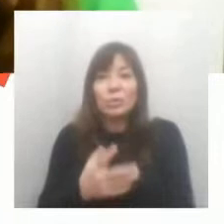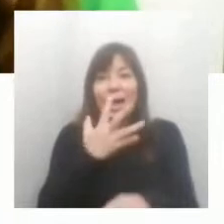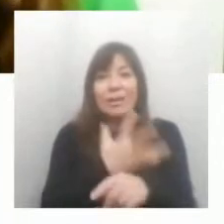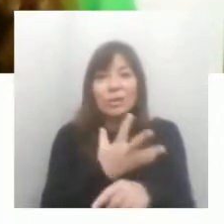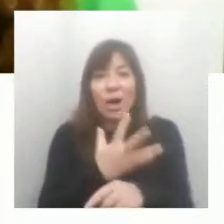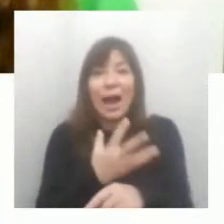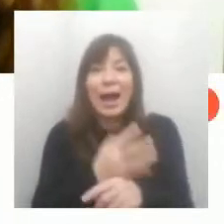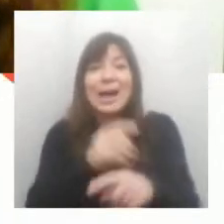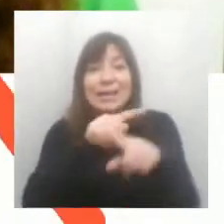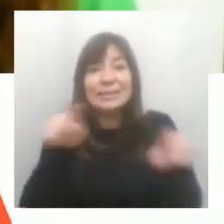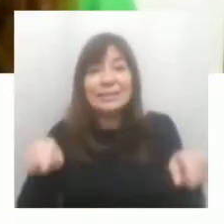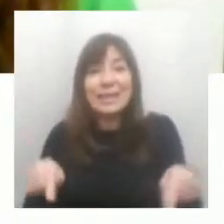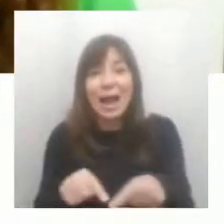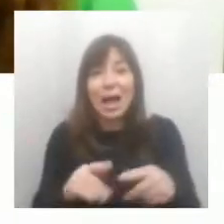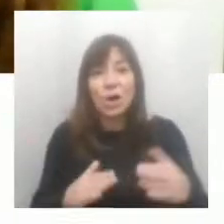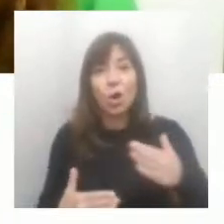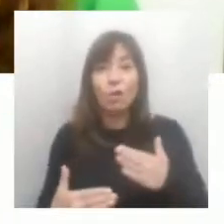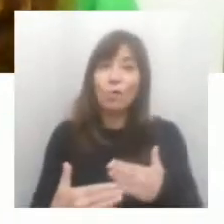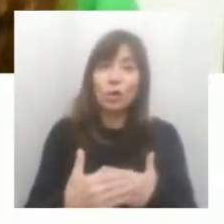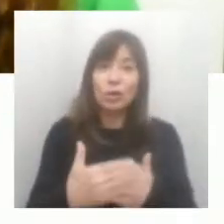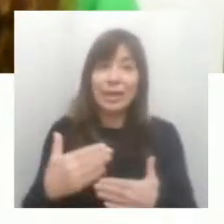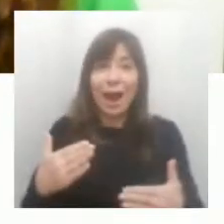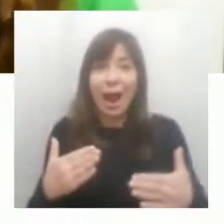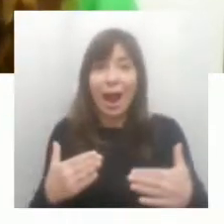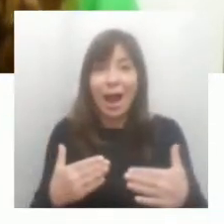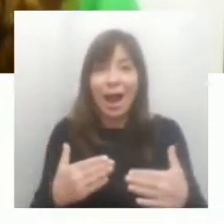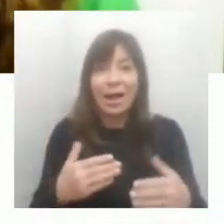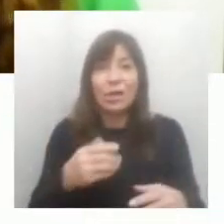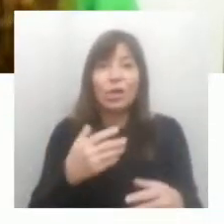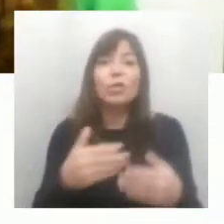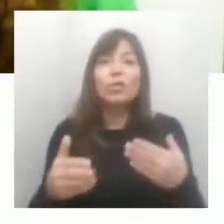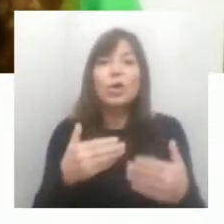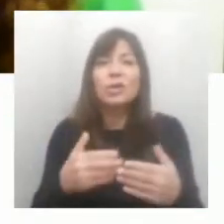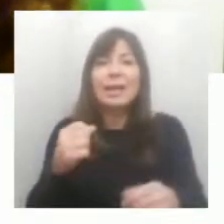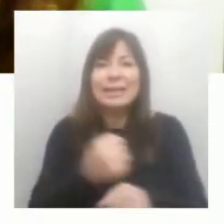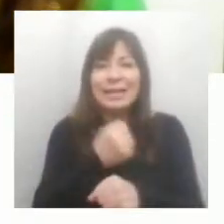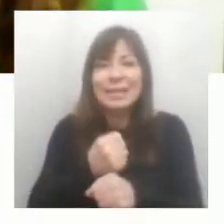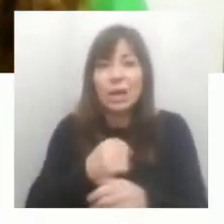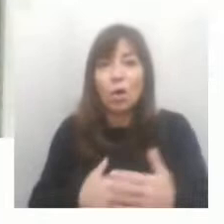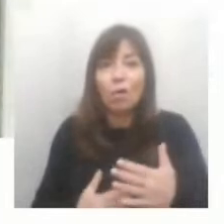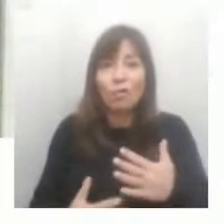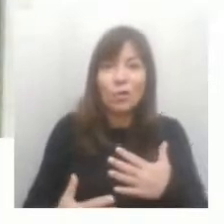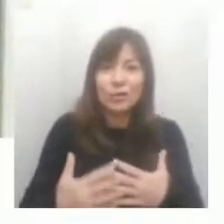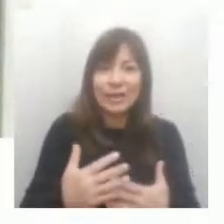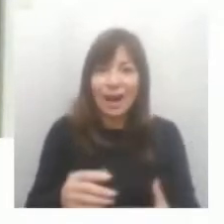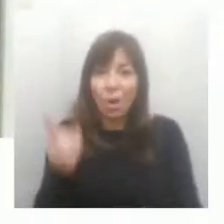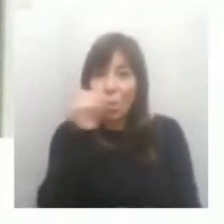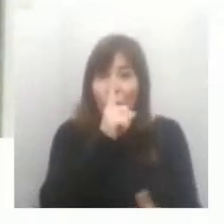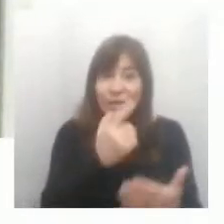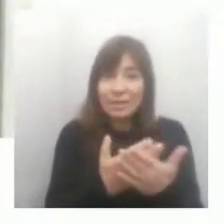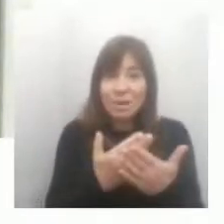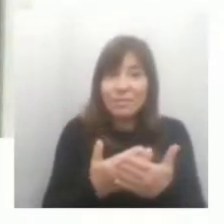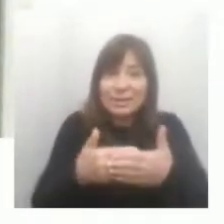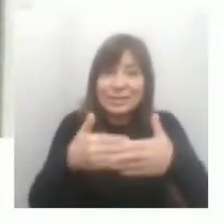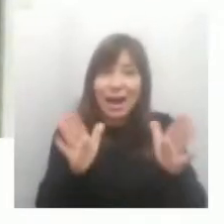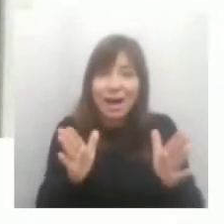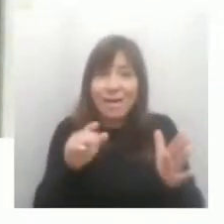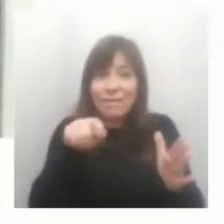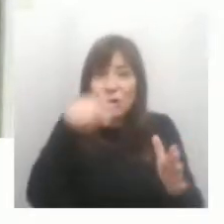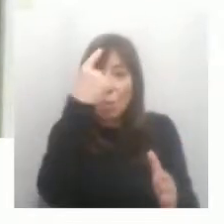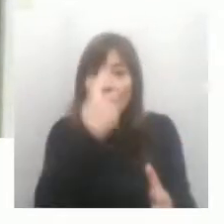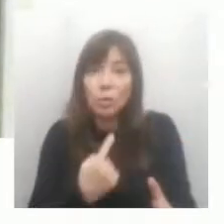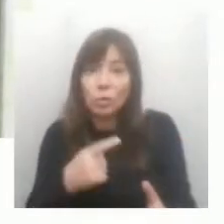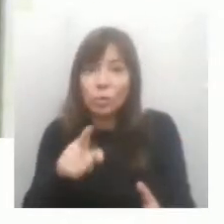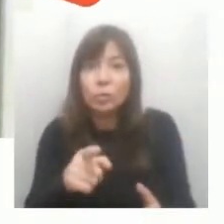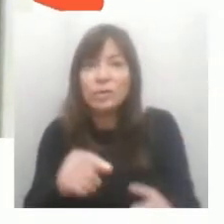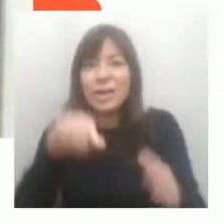sala robótica. Efectivamente tenemos el espacio. ¿Dónde está el taller de robótica? La última vez que se abrió el museo, obviamente, por el tema de los aforos y de